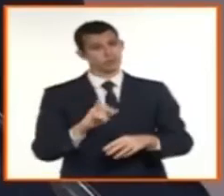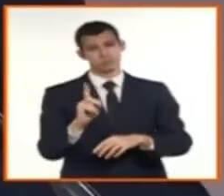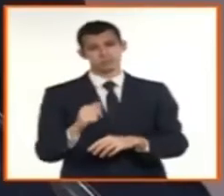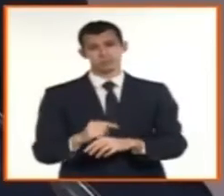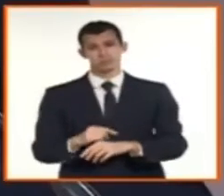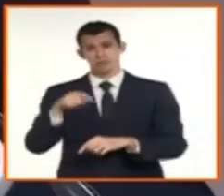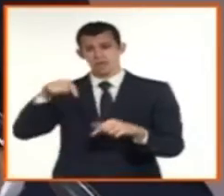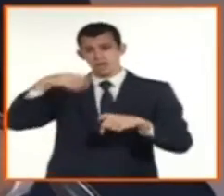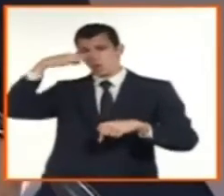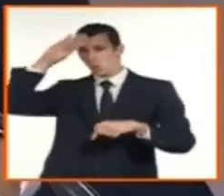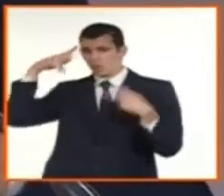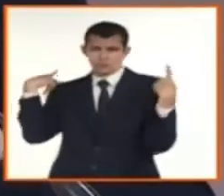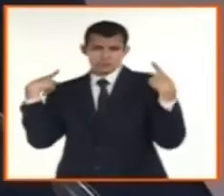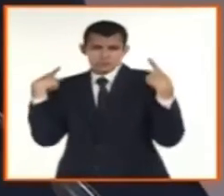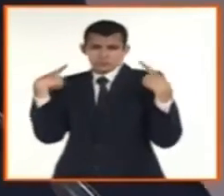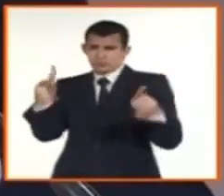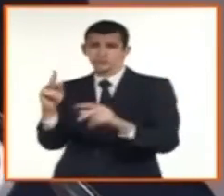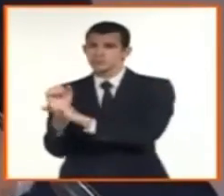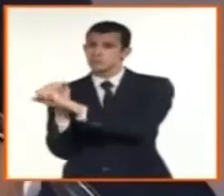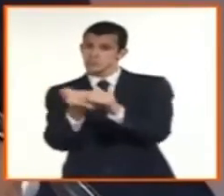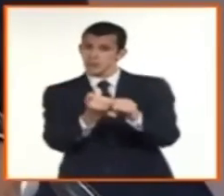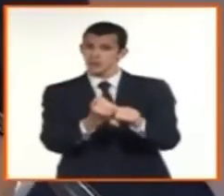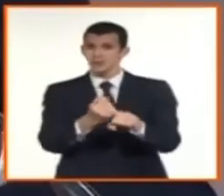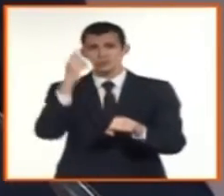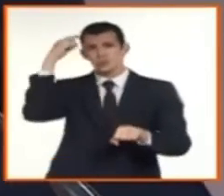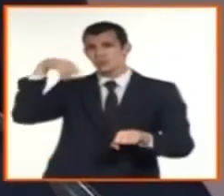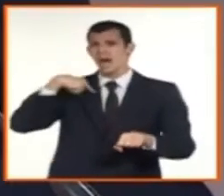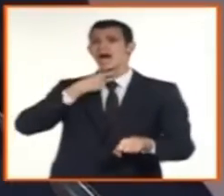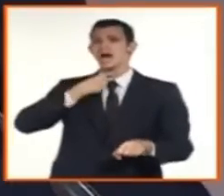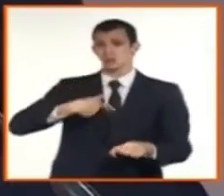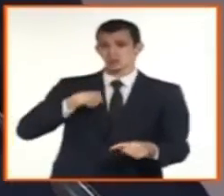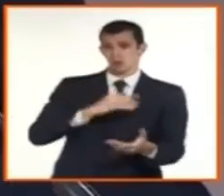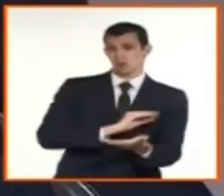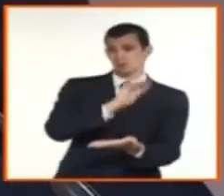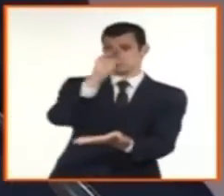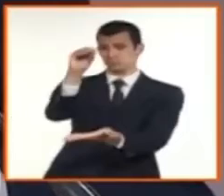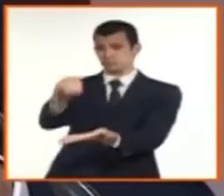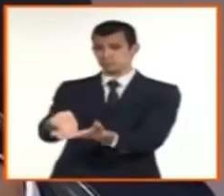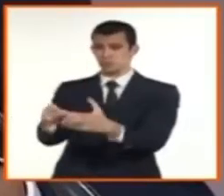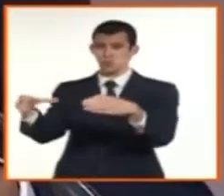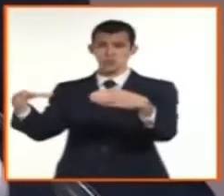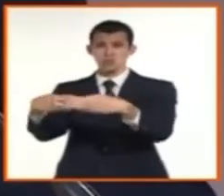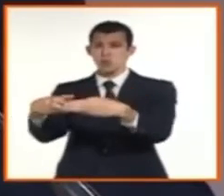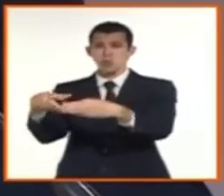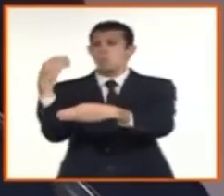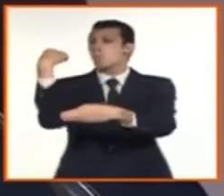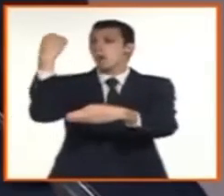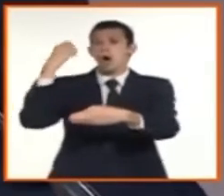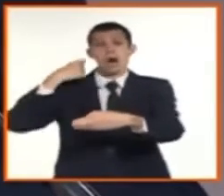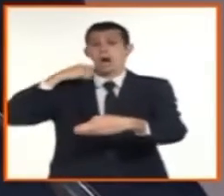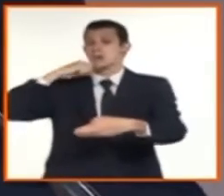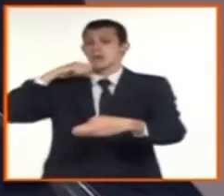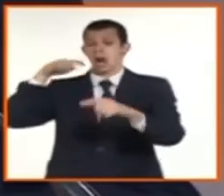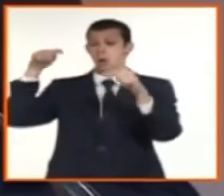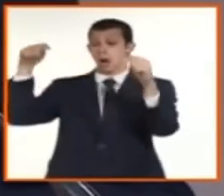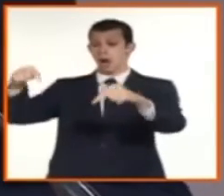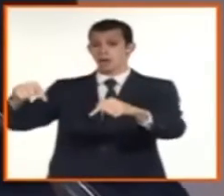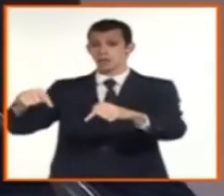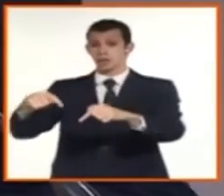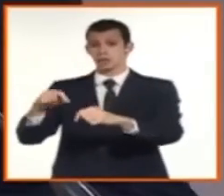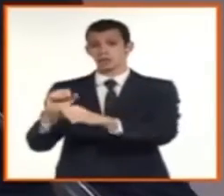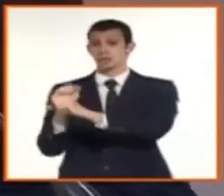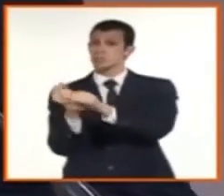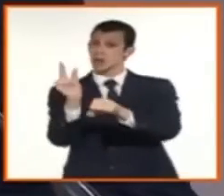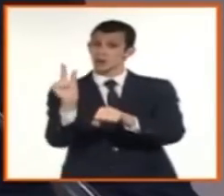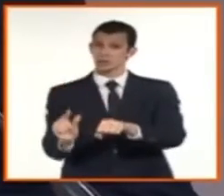jugar en muchas ligas del mundo de las mejores ligas del mundo los cuales no van a ser desestimados esos peloteros lo tendremos